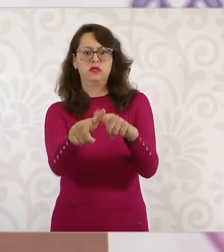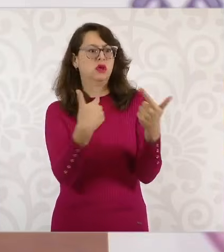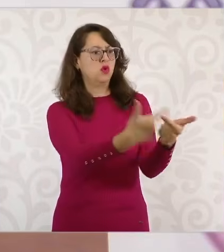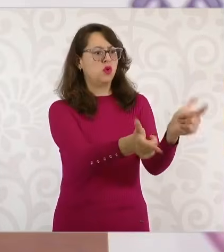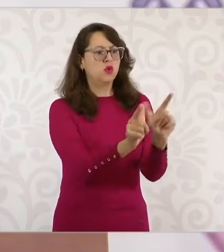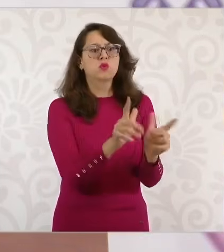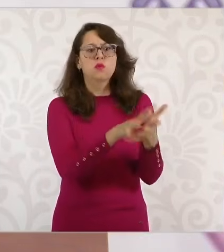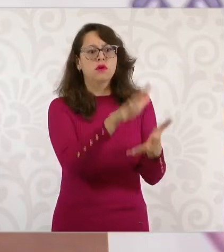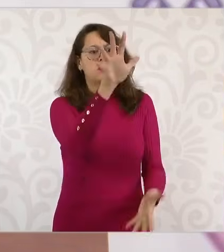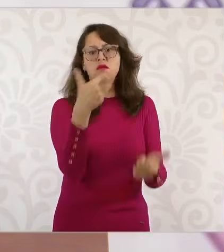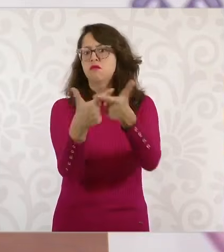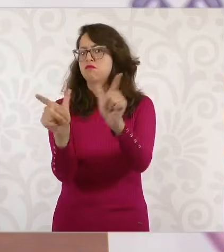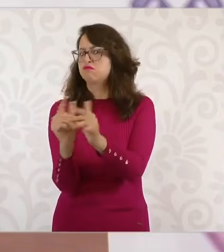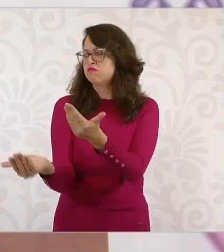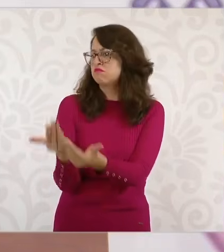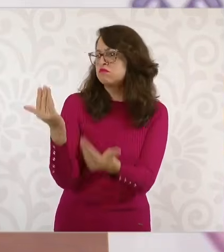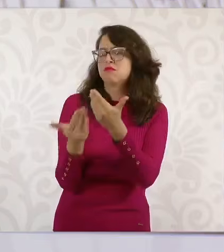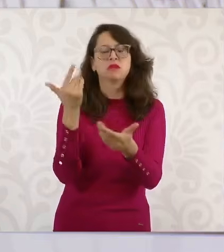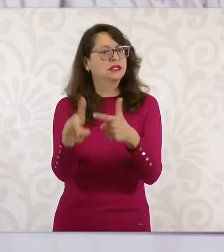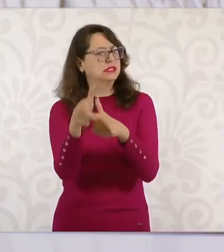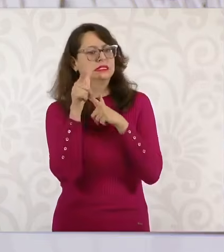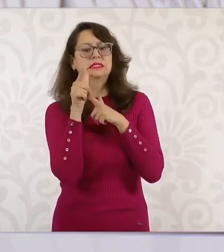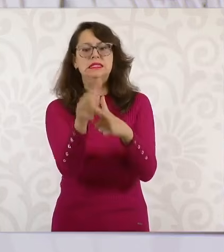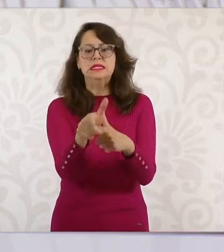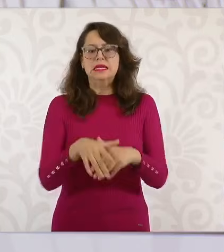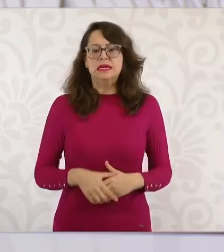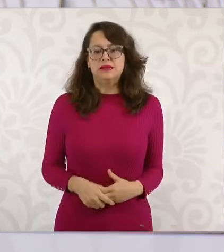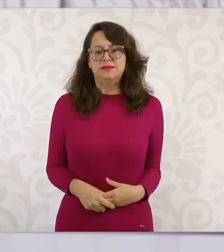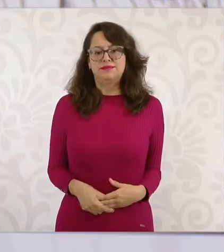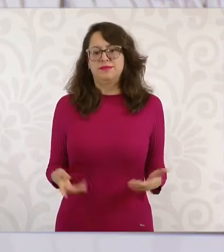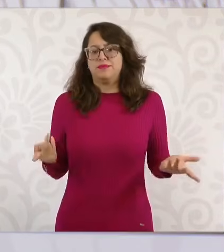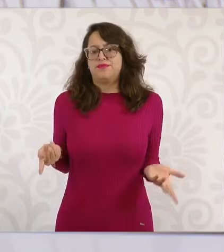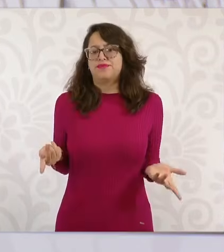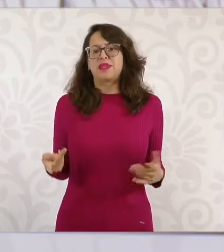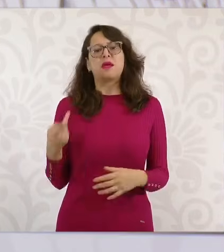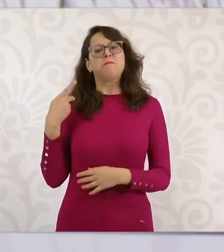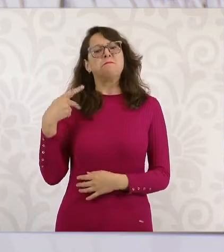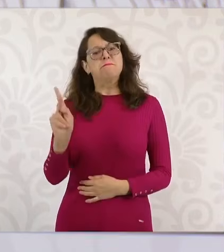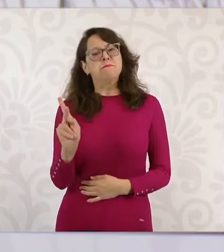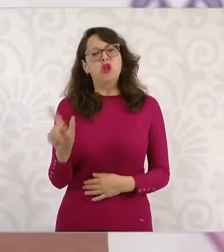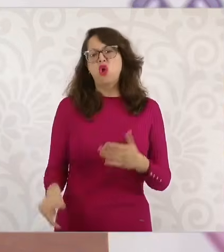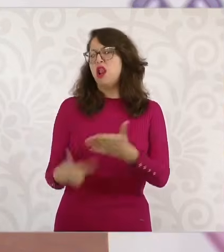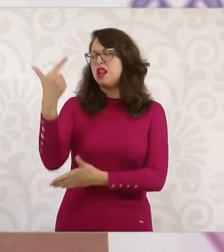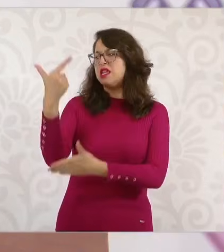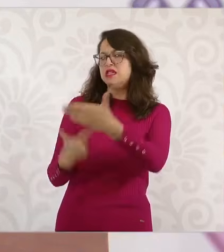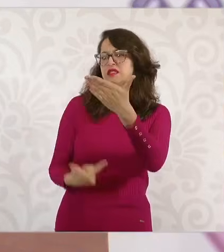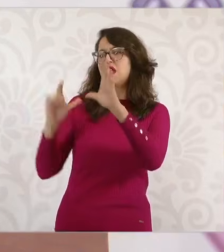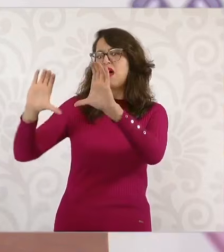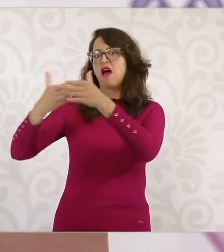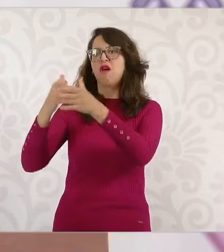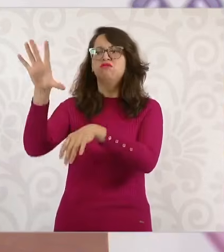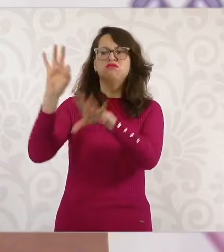representaciones proporcionales. Pero a ver, ¿quién me dice quién defiende? O sea, ¿por qué defender que sea la cúpula de un